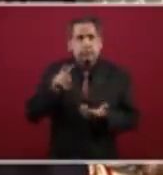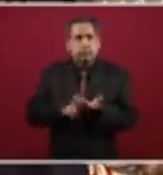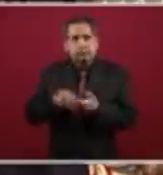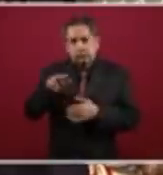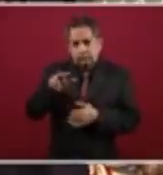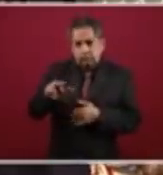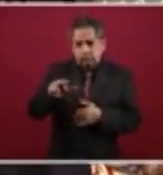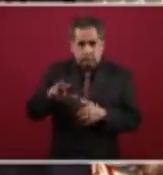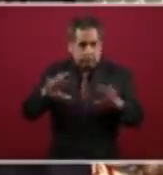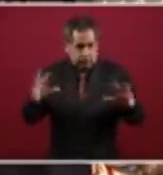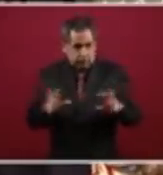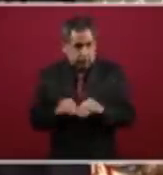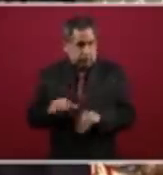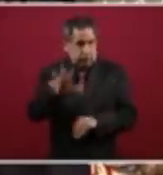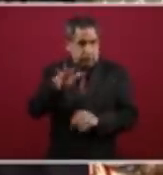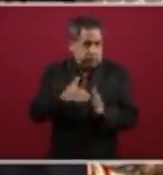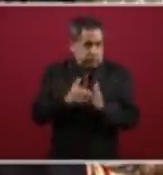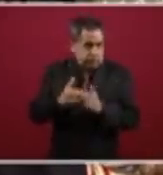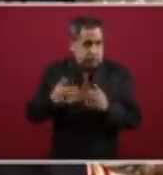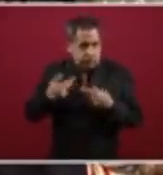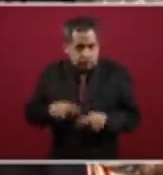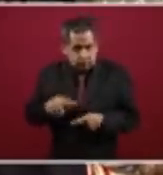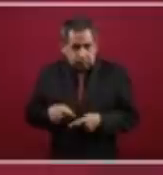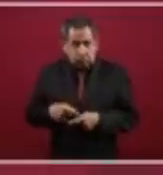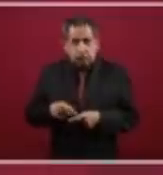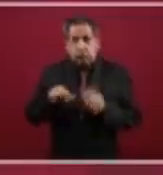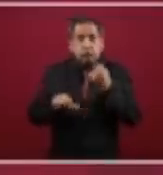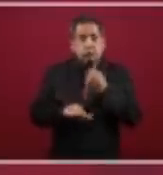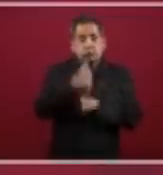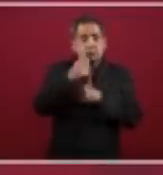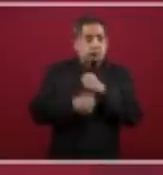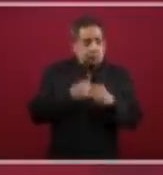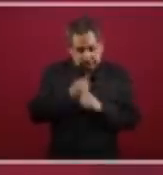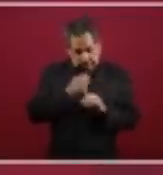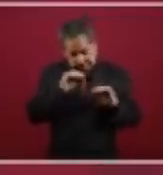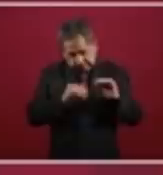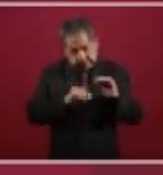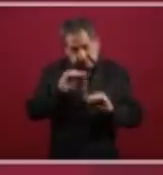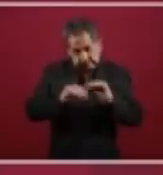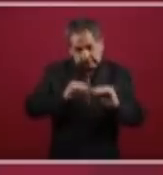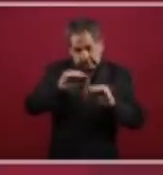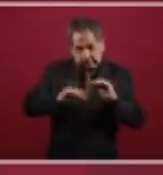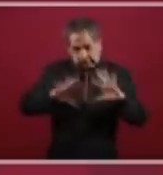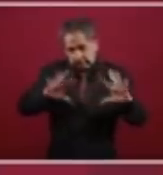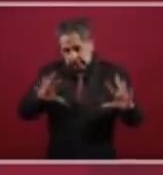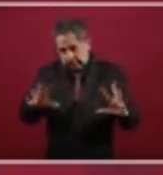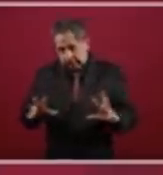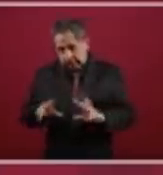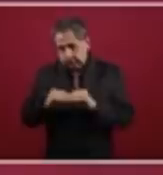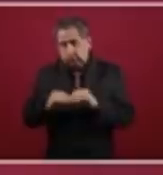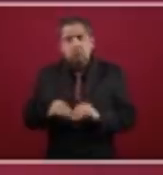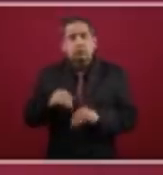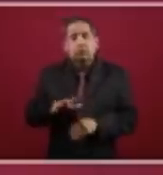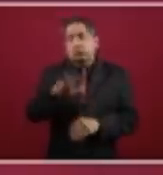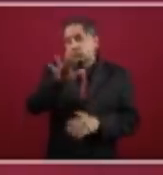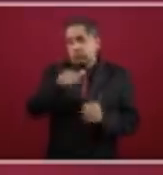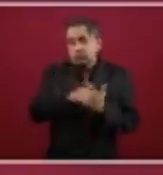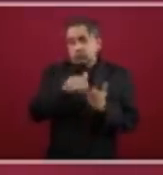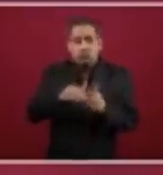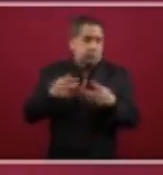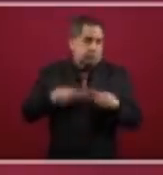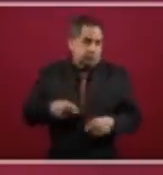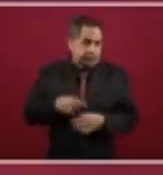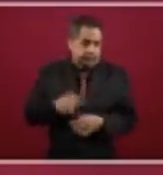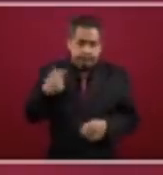2018, de tal manera que estuvimos 11 años en la construcción de ese programa, se tuvieron 5 millones.